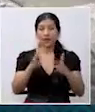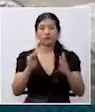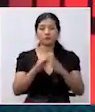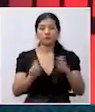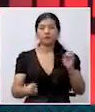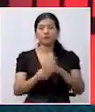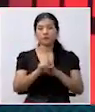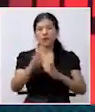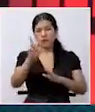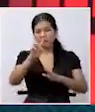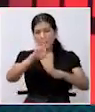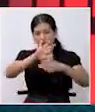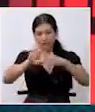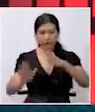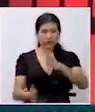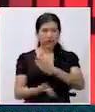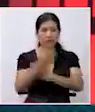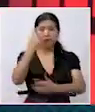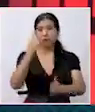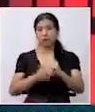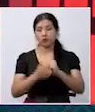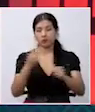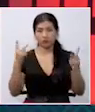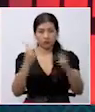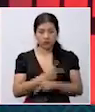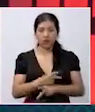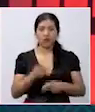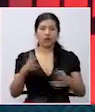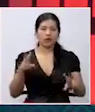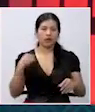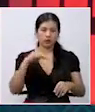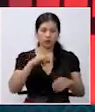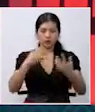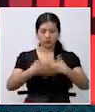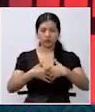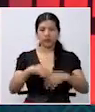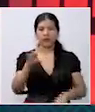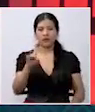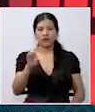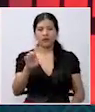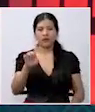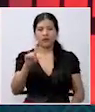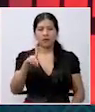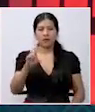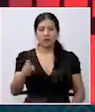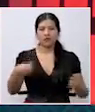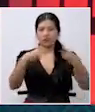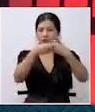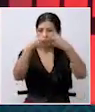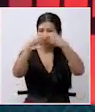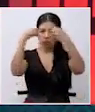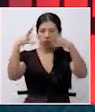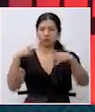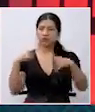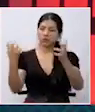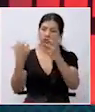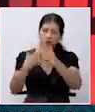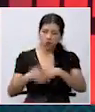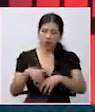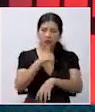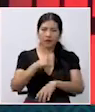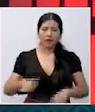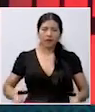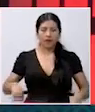ha sufrido este siniestro, De La Paz ha atendido en coordinación con la alcaldía. Solamente queda